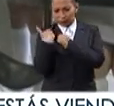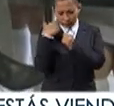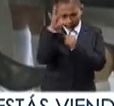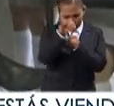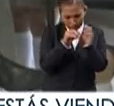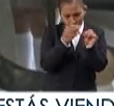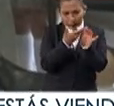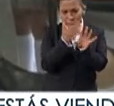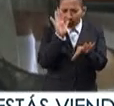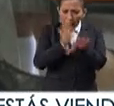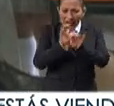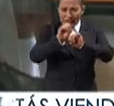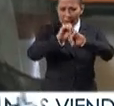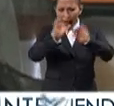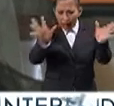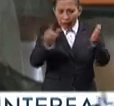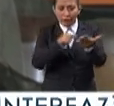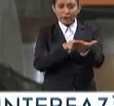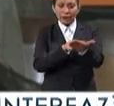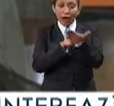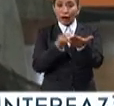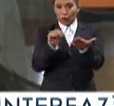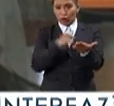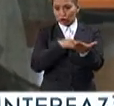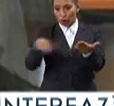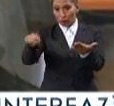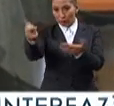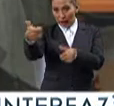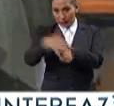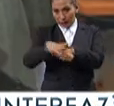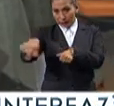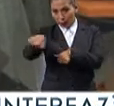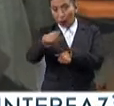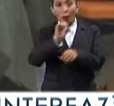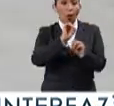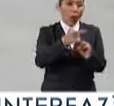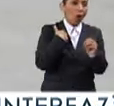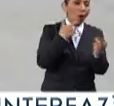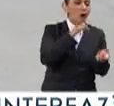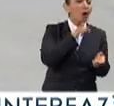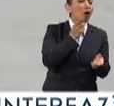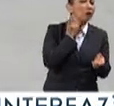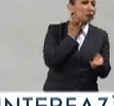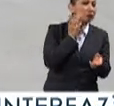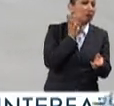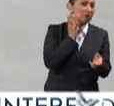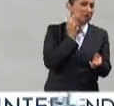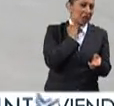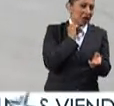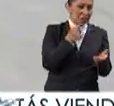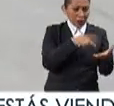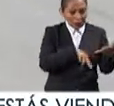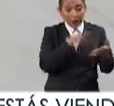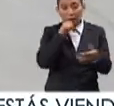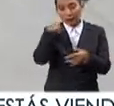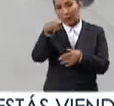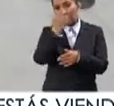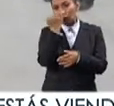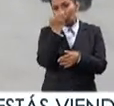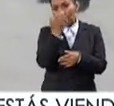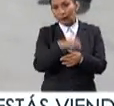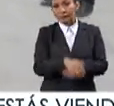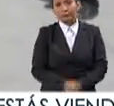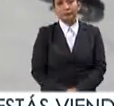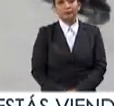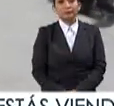que sean mucho más claras no solo para el administrador no solo para el legislador sino también para las escuelas para los